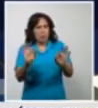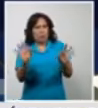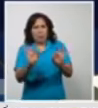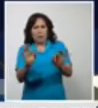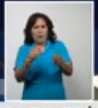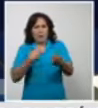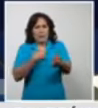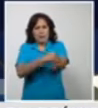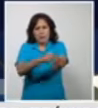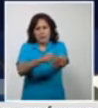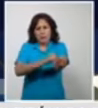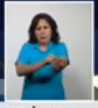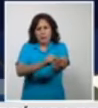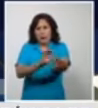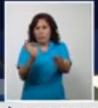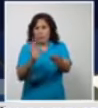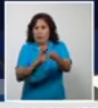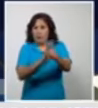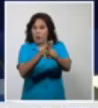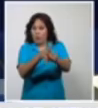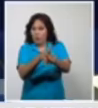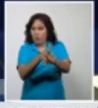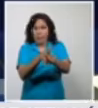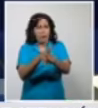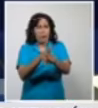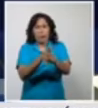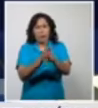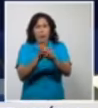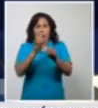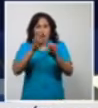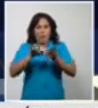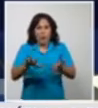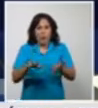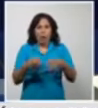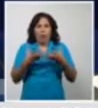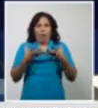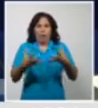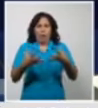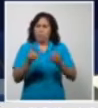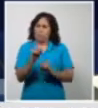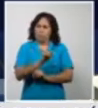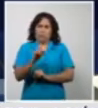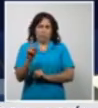sangre detectable, no hay una carga viral como para que se encuentre,